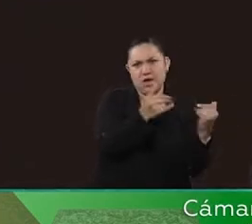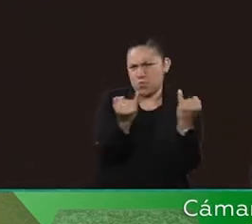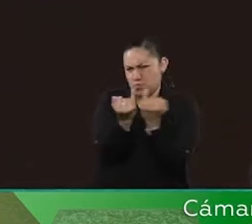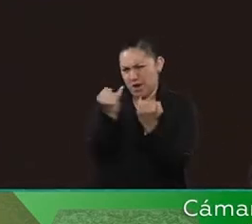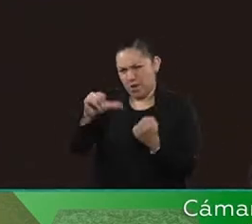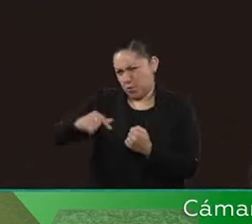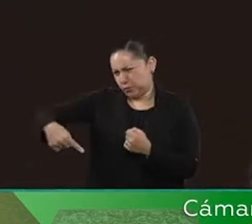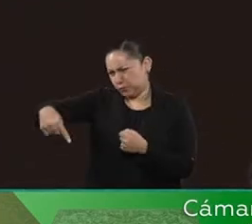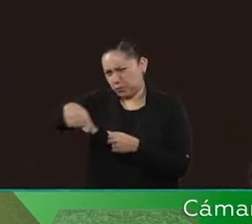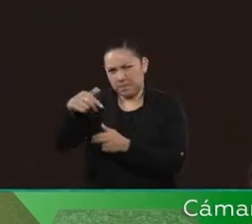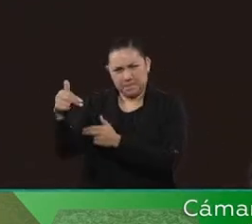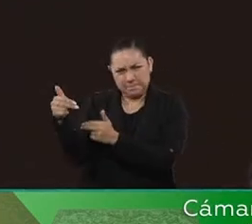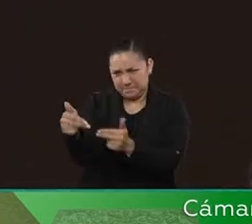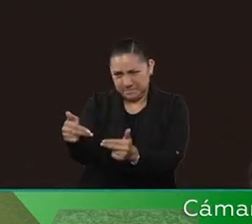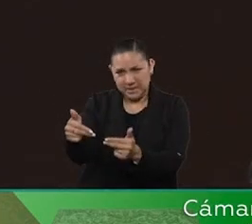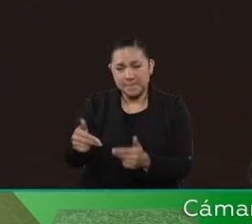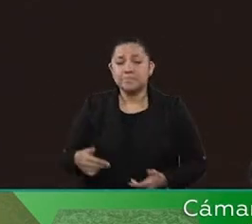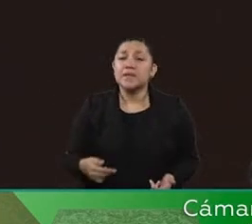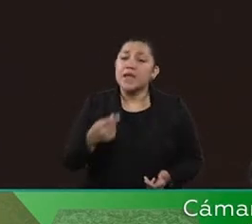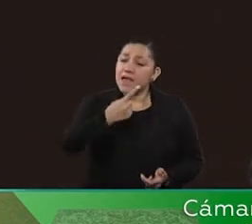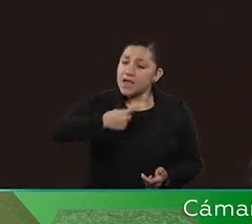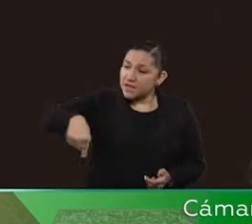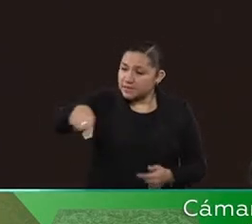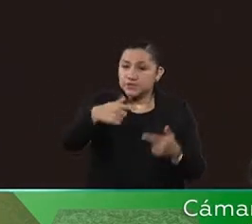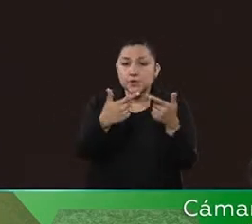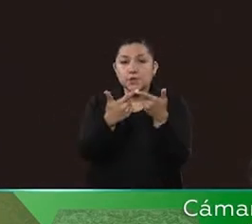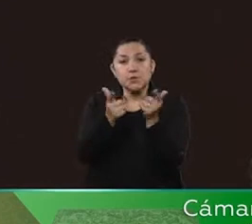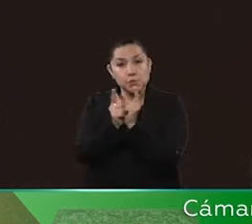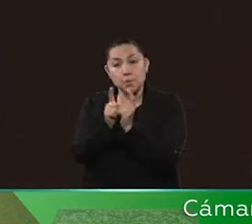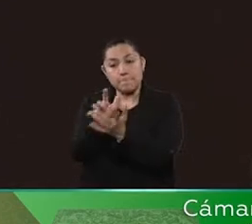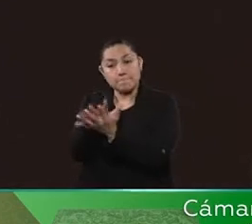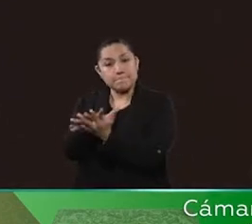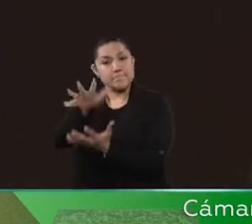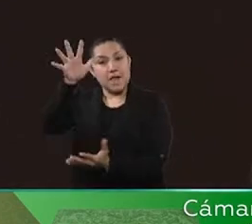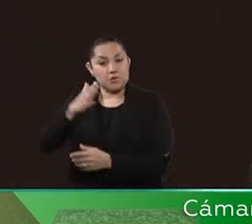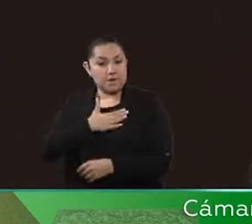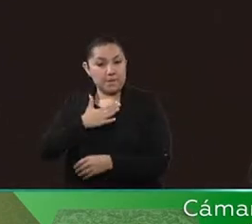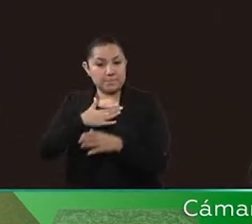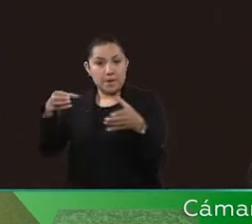se regodeaba en la aprobación de la mayoría. Desde luego,